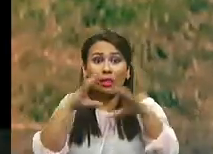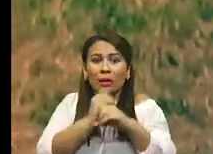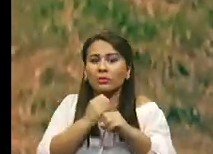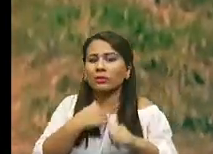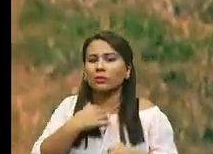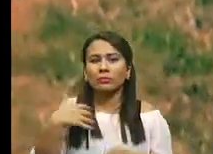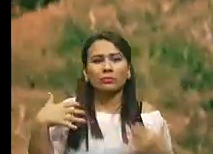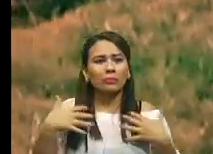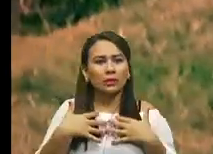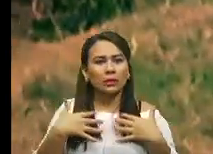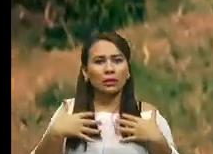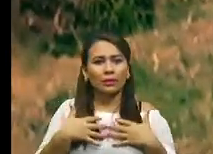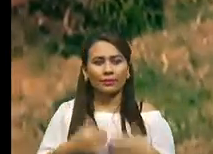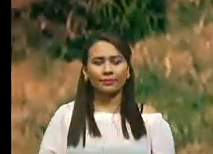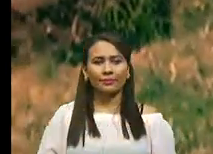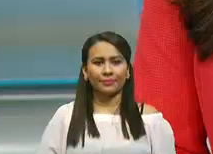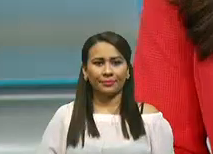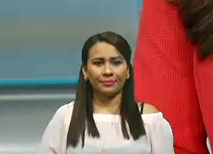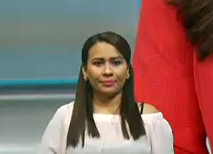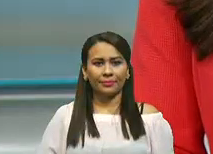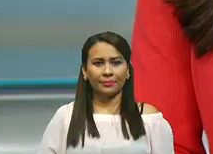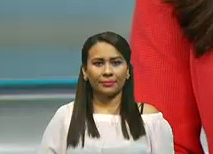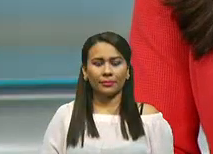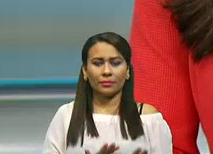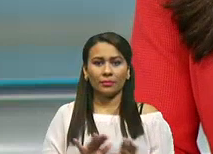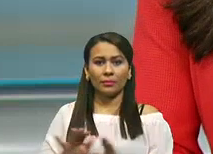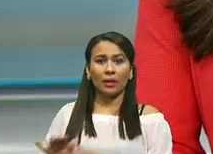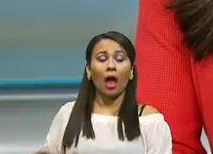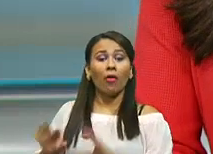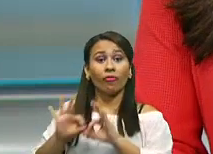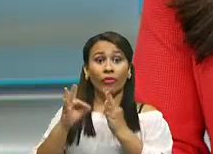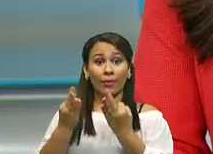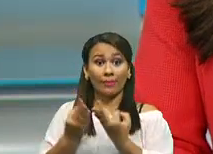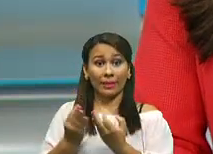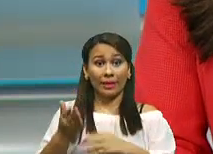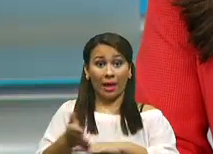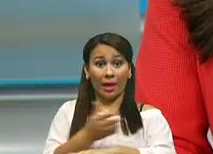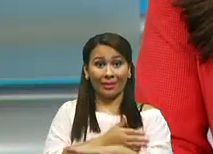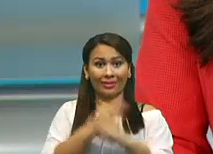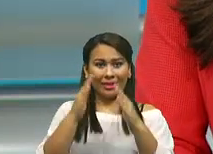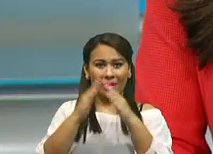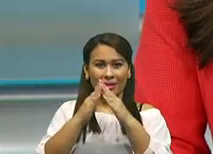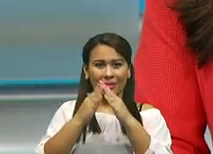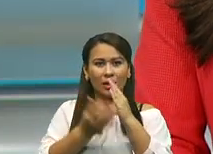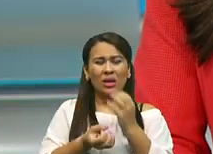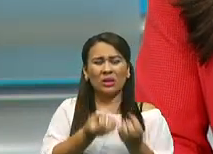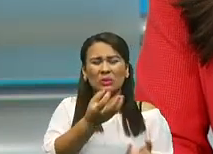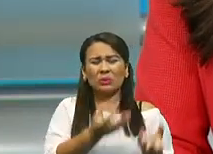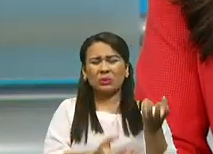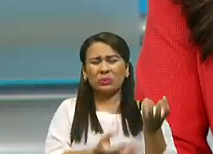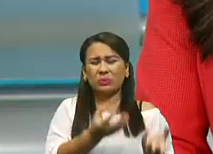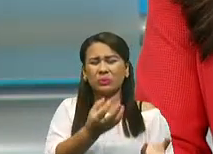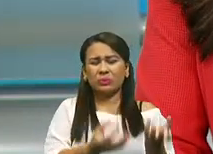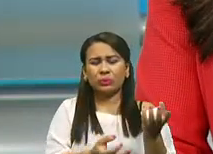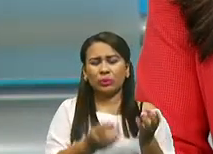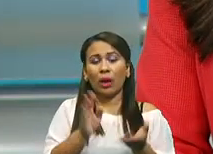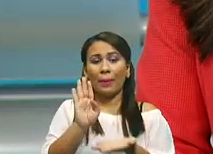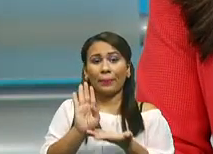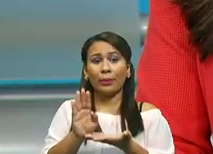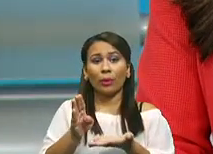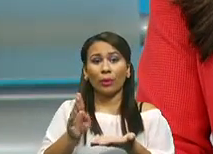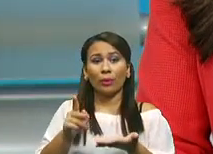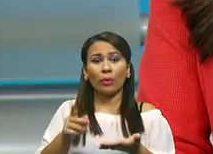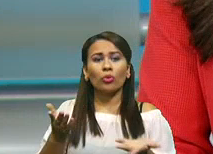Informó Jorge Escobar. La familia que habitaba en la vivienda que fue consumida por las llamas en el bloque 9 de